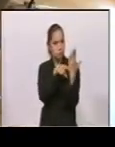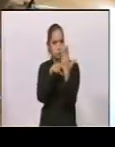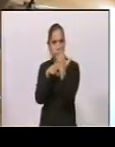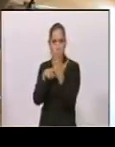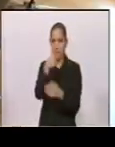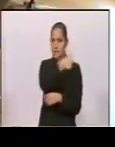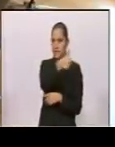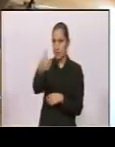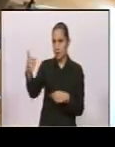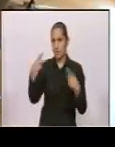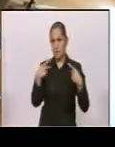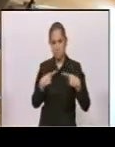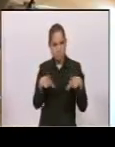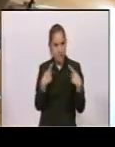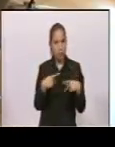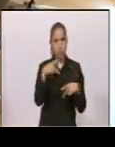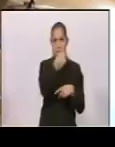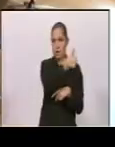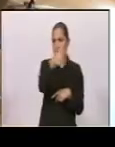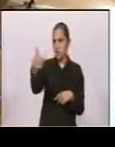una de las partes.